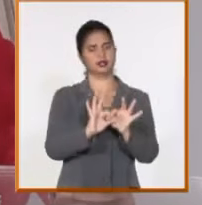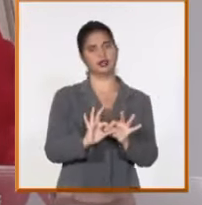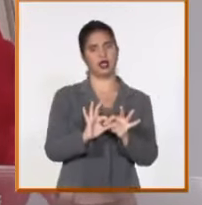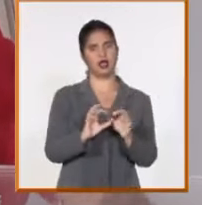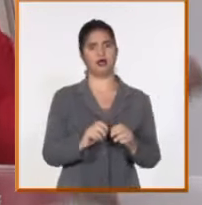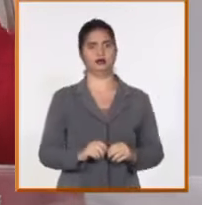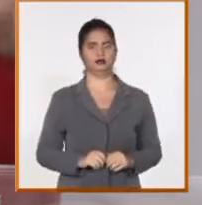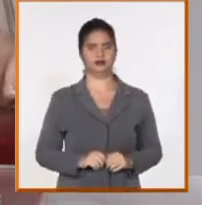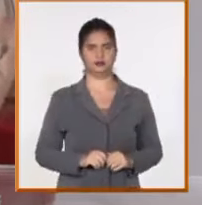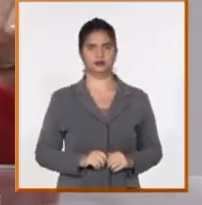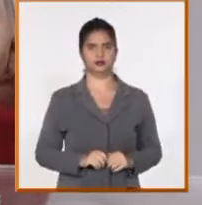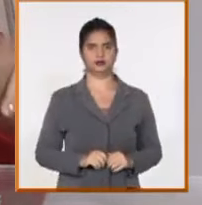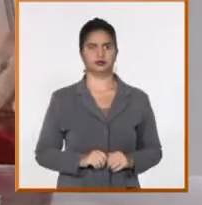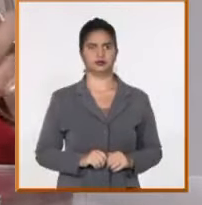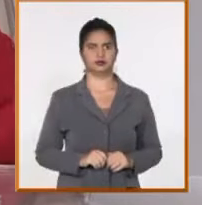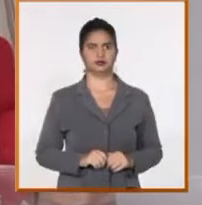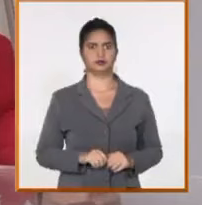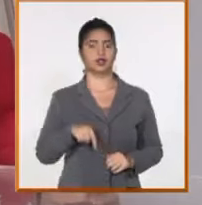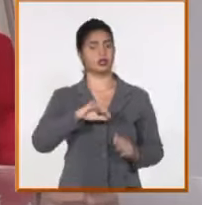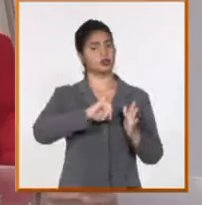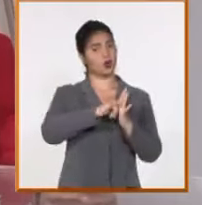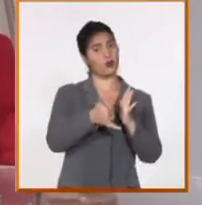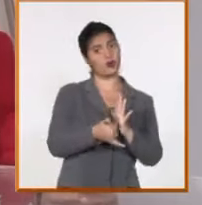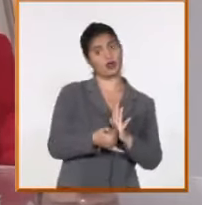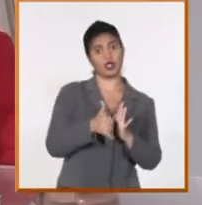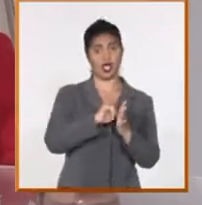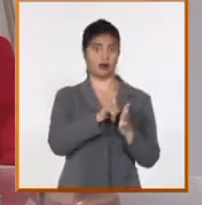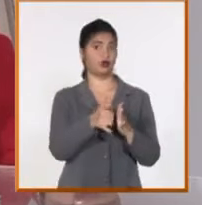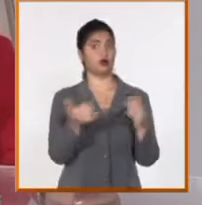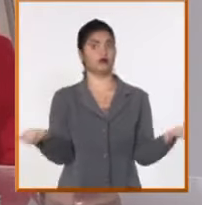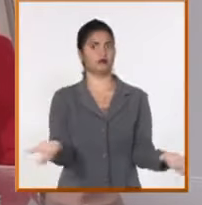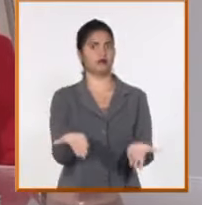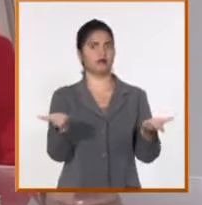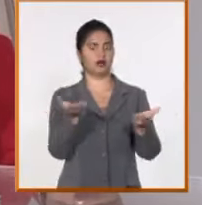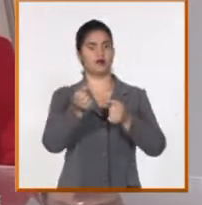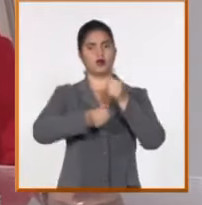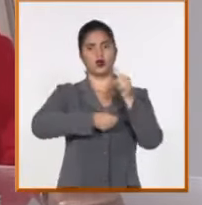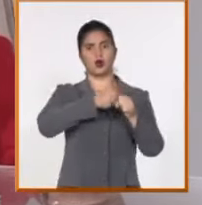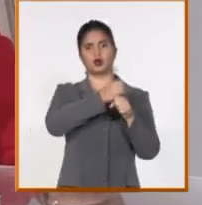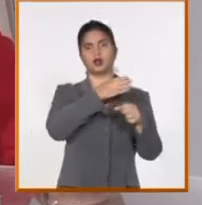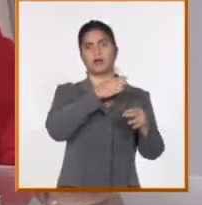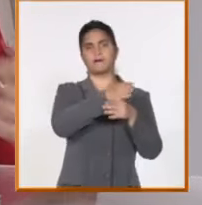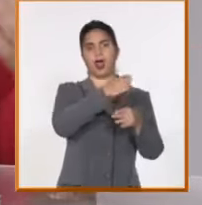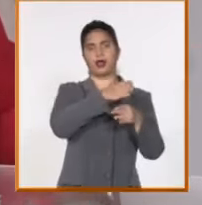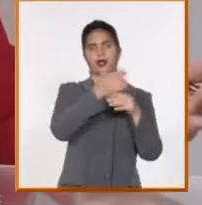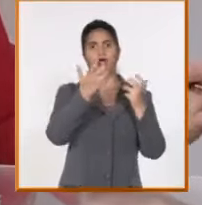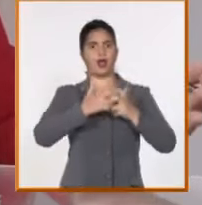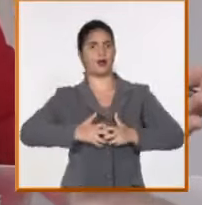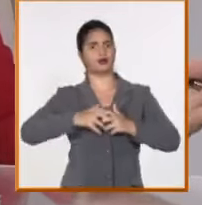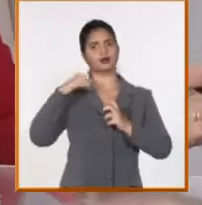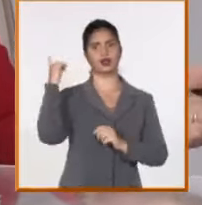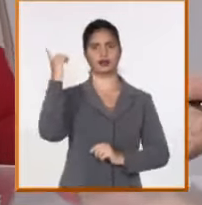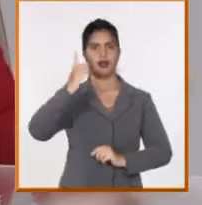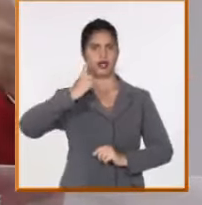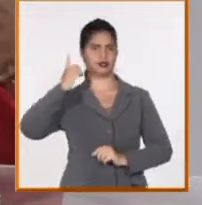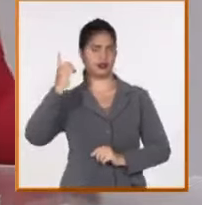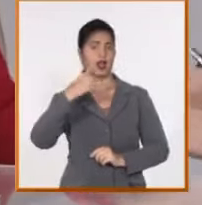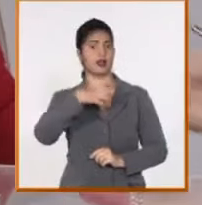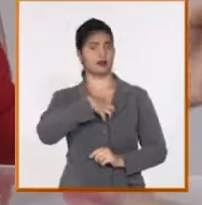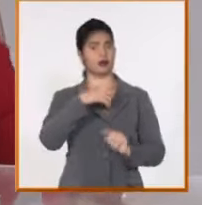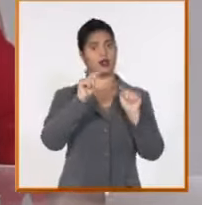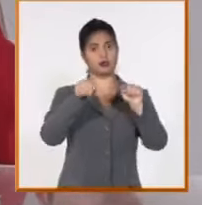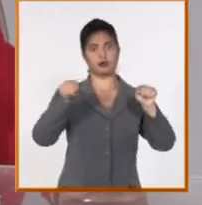es un reto para nosotros que se siga incrementando el consumo de la madera de de producción nacional a partir de la disponibilidad que tenemos de los